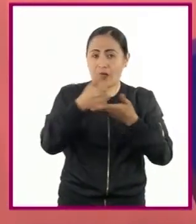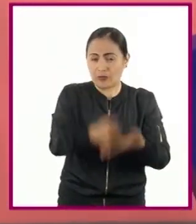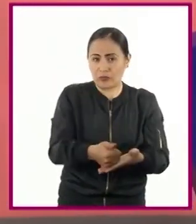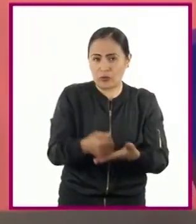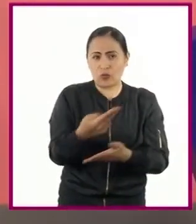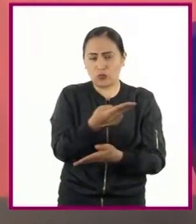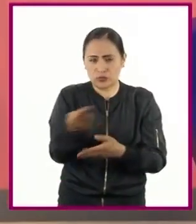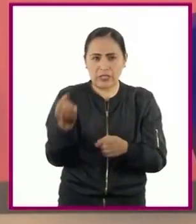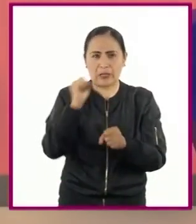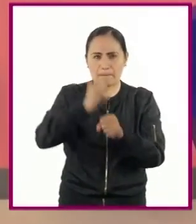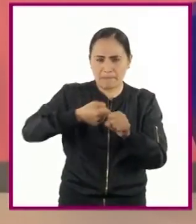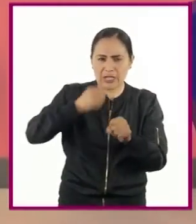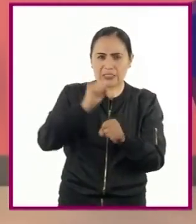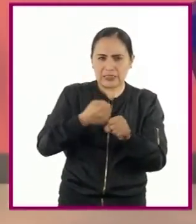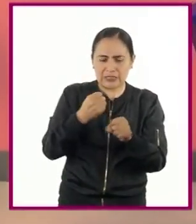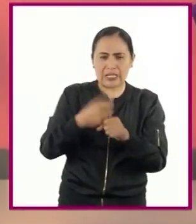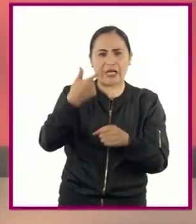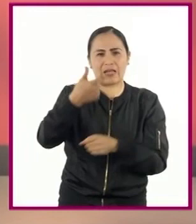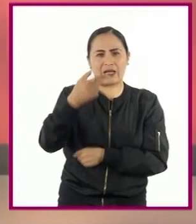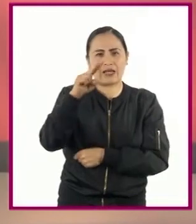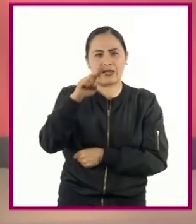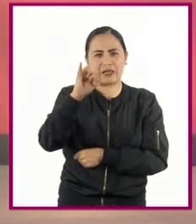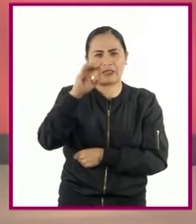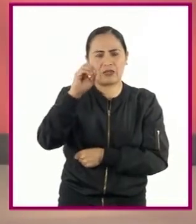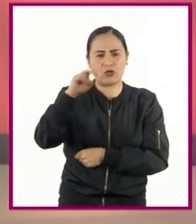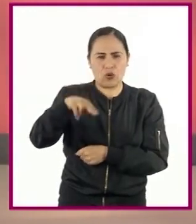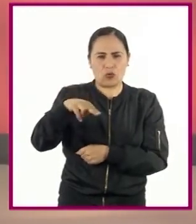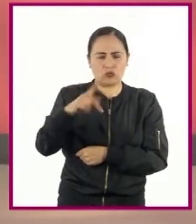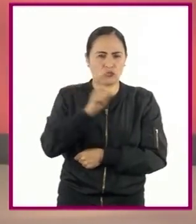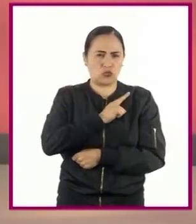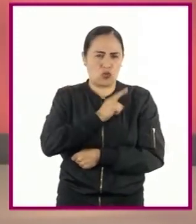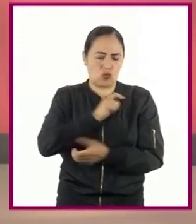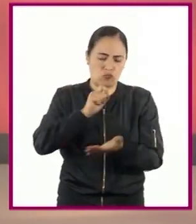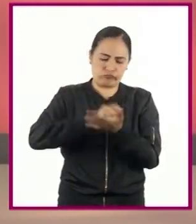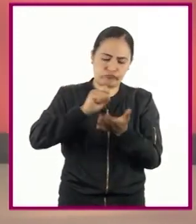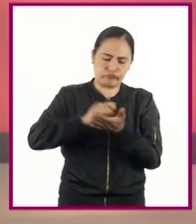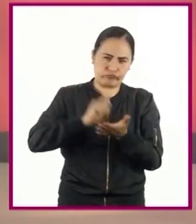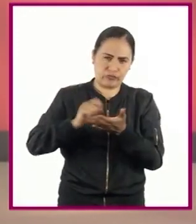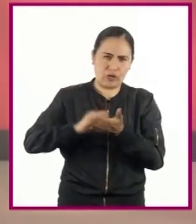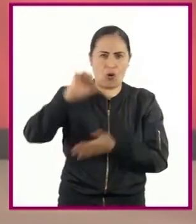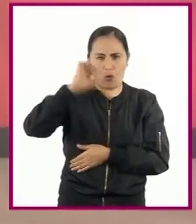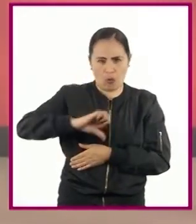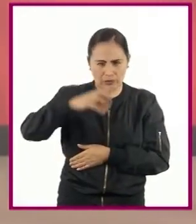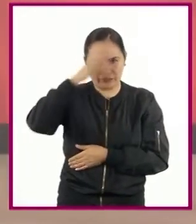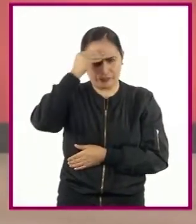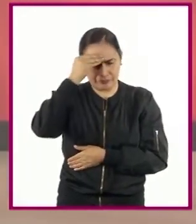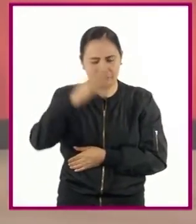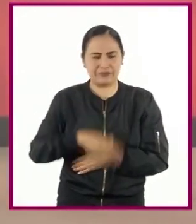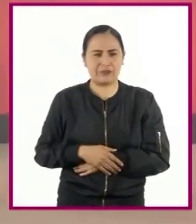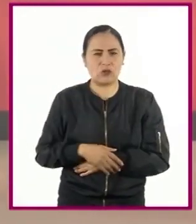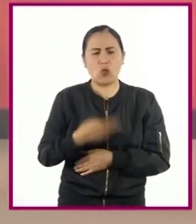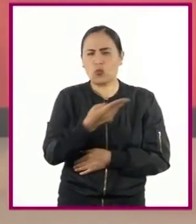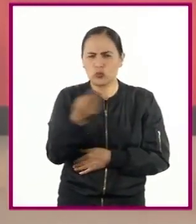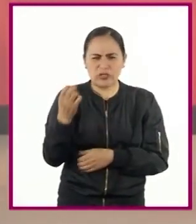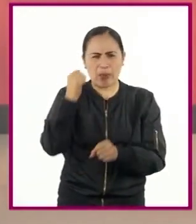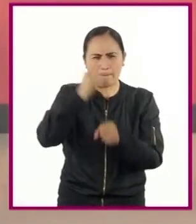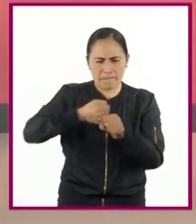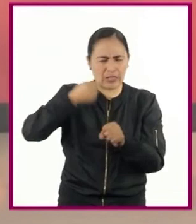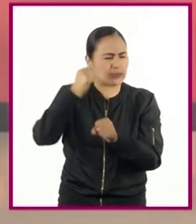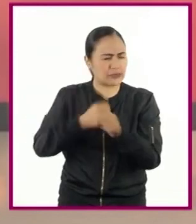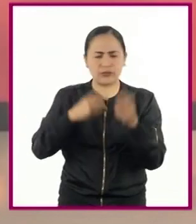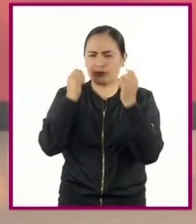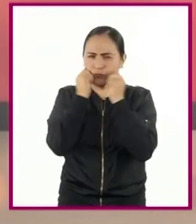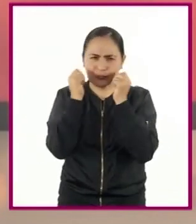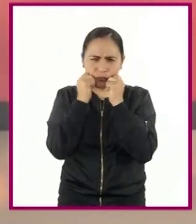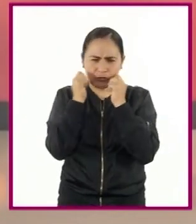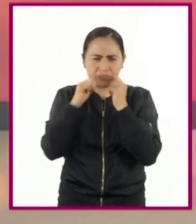práctica de un guión de radio a partir de lo aprendido en esta sesión. Practiquen las veces que sean necesarias